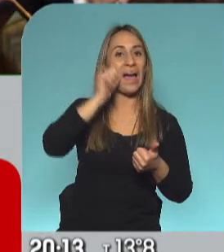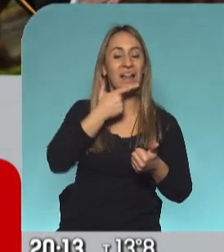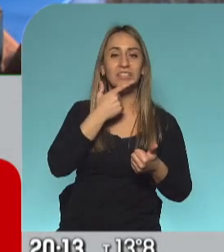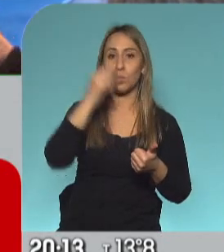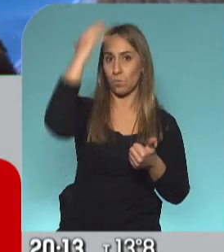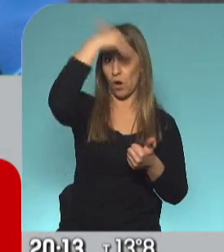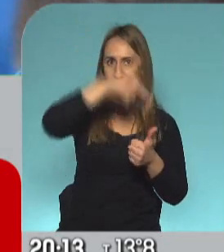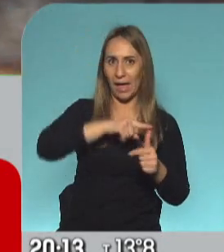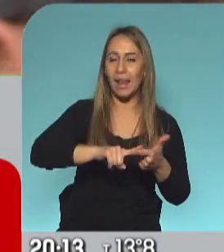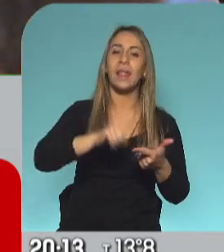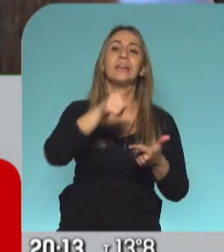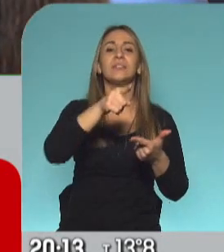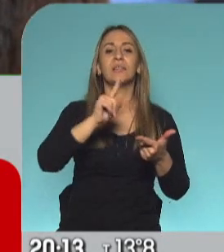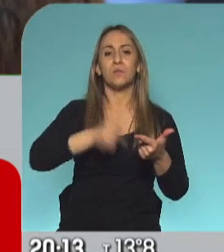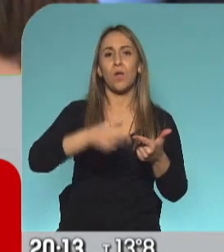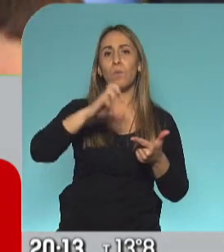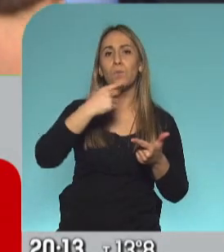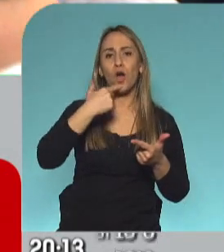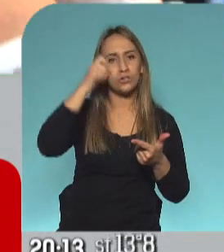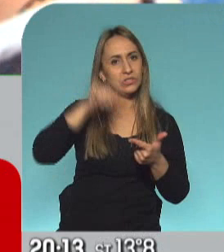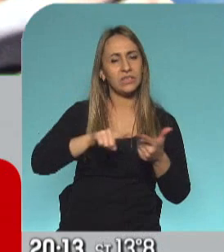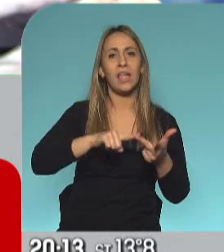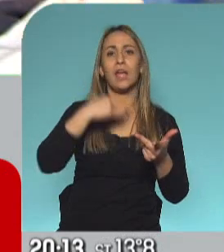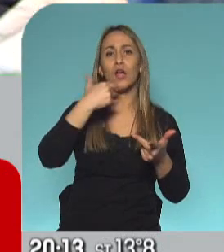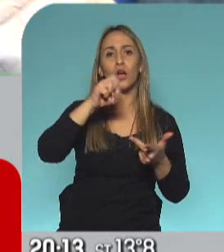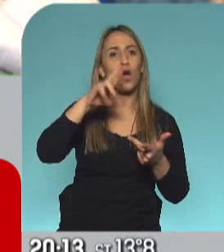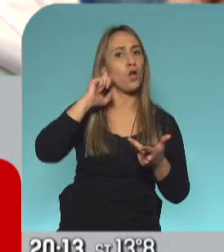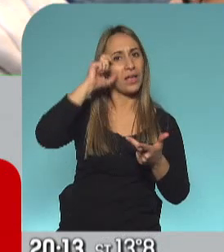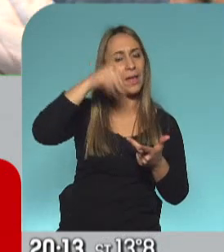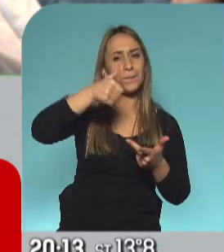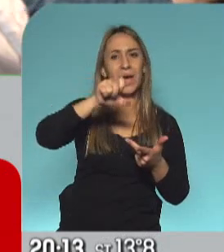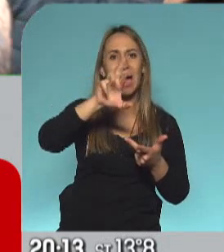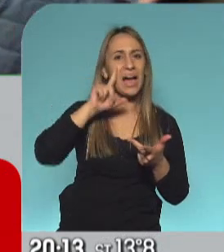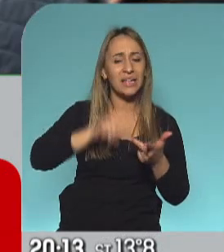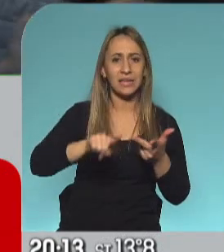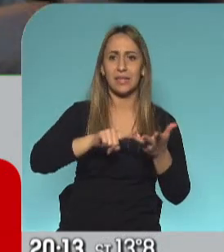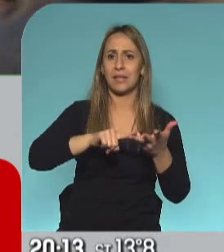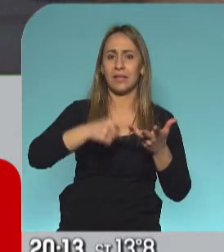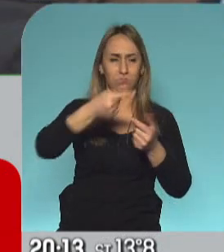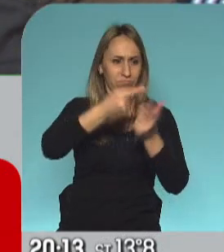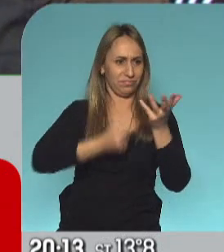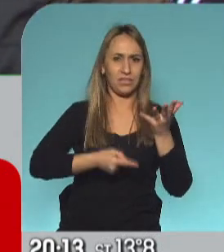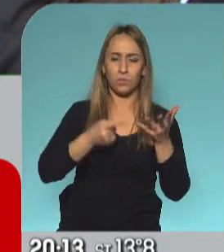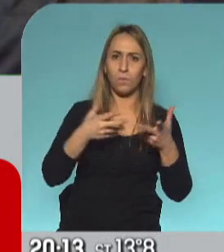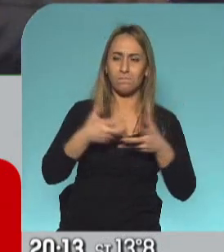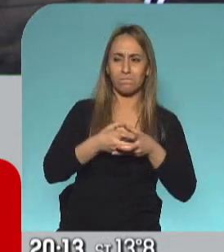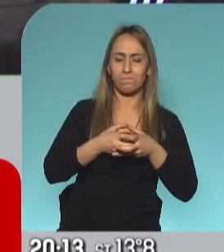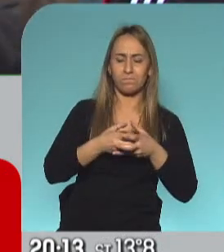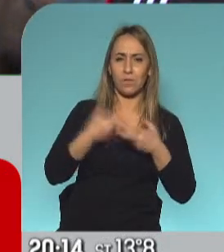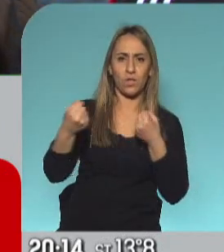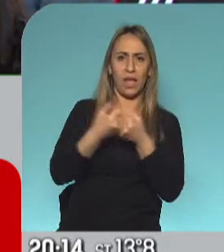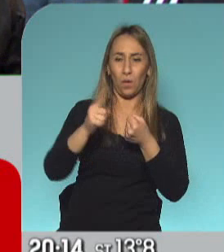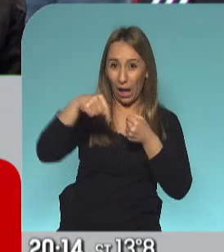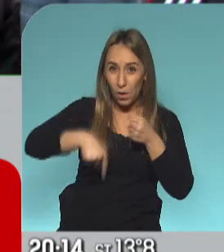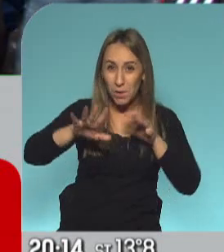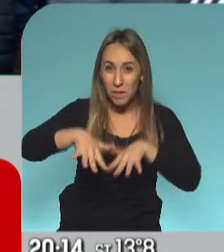del conurbano bonaerense como Gustavo Pose, hasta Jorge Macri, te diría, tratando de bajarle el tono y decir, bueno, no es atinado marchar en este contexto. El